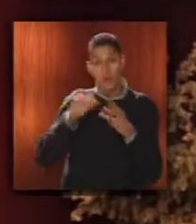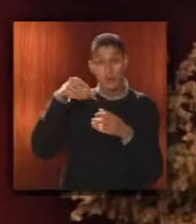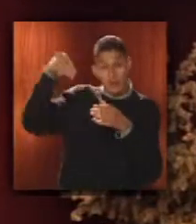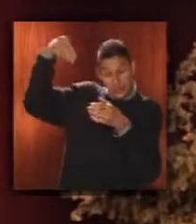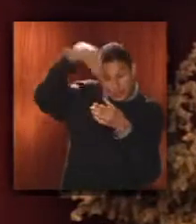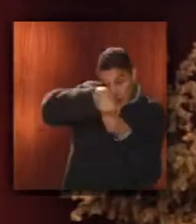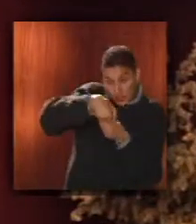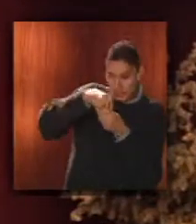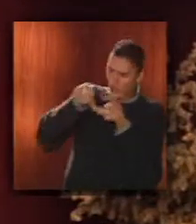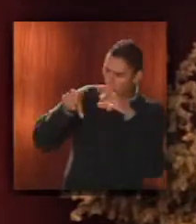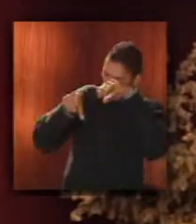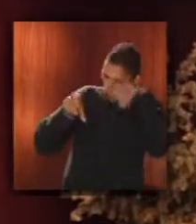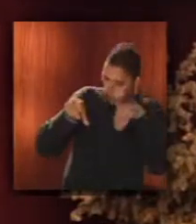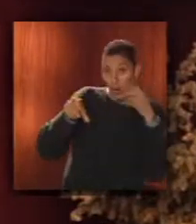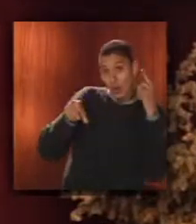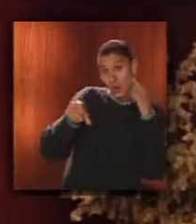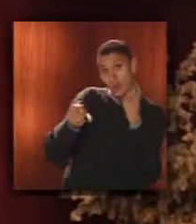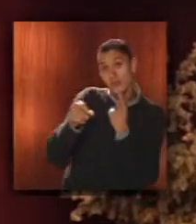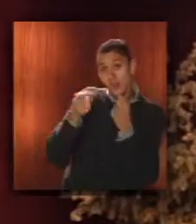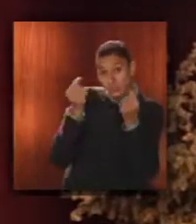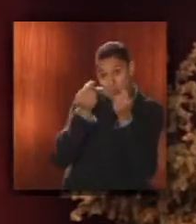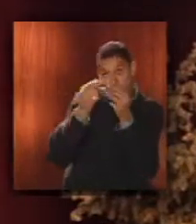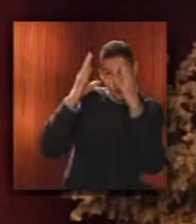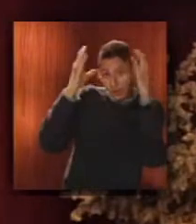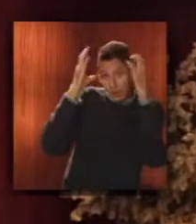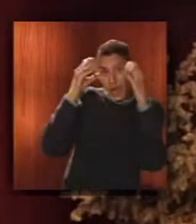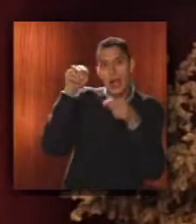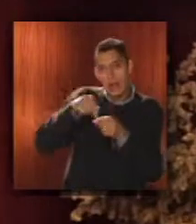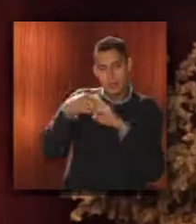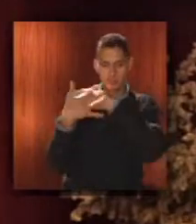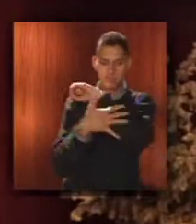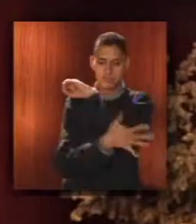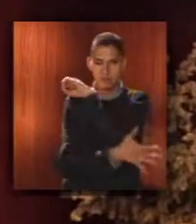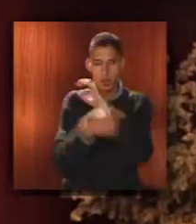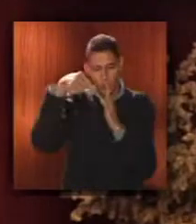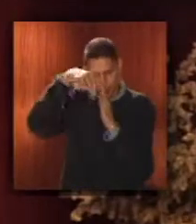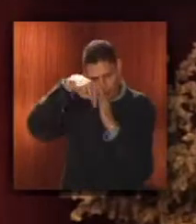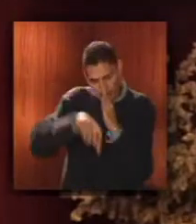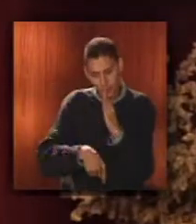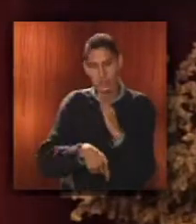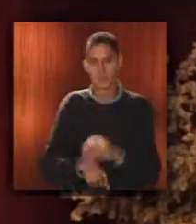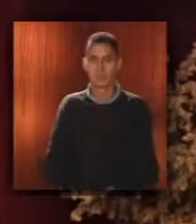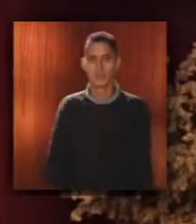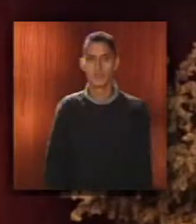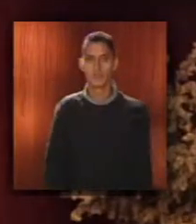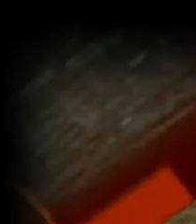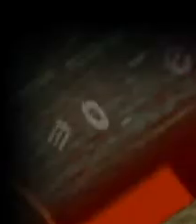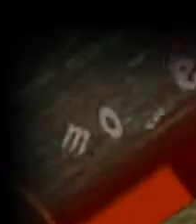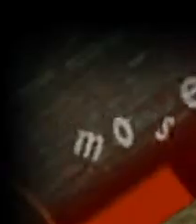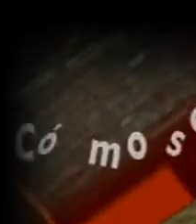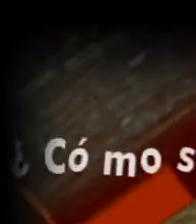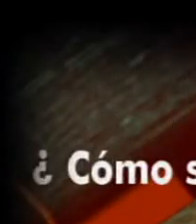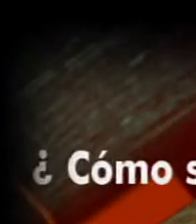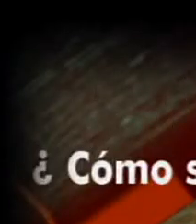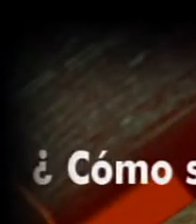oído interno, estamos hablando de una pérdida que está catalogada como neurosensorial profunda.